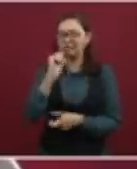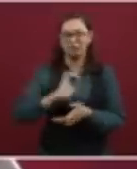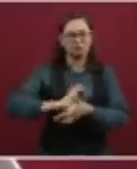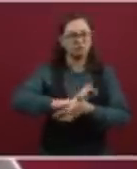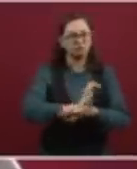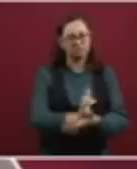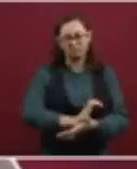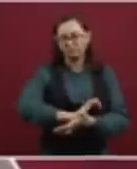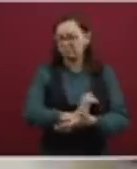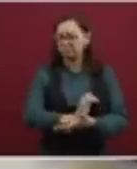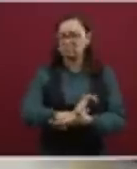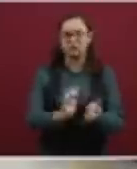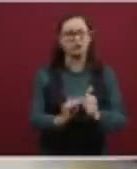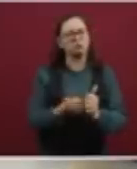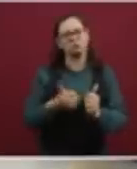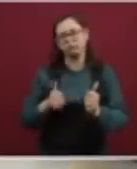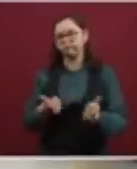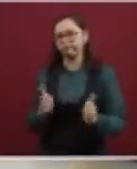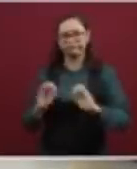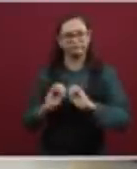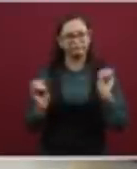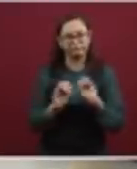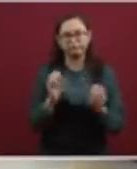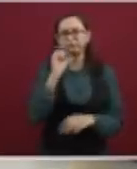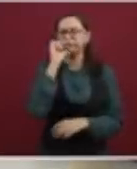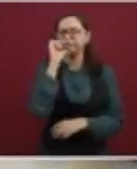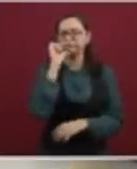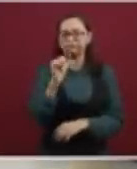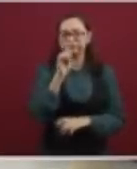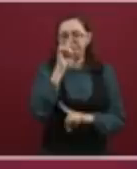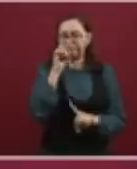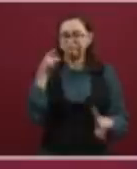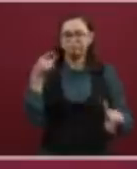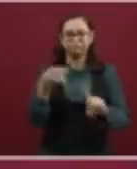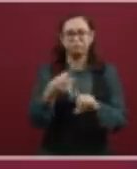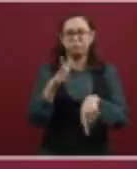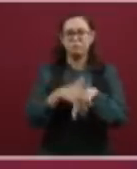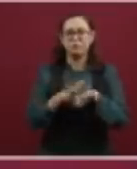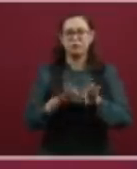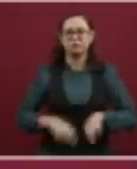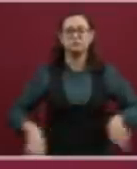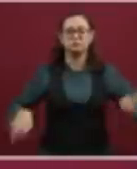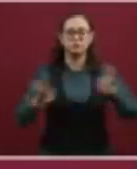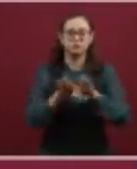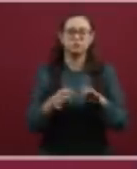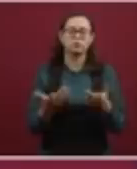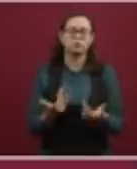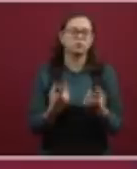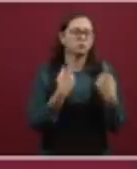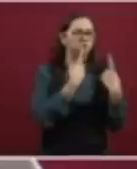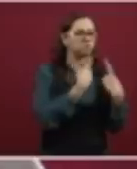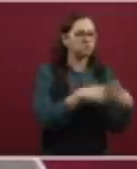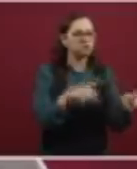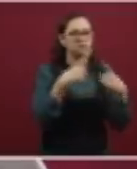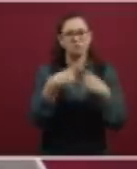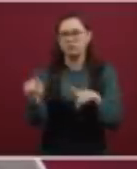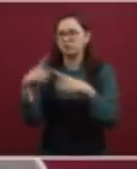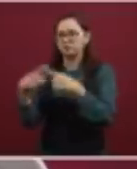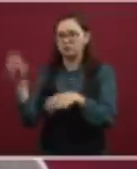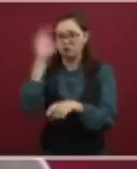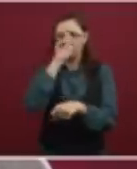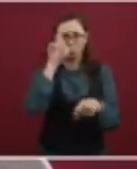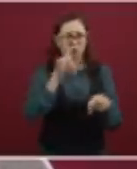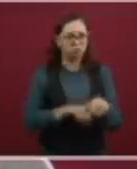la discriminación y exista, en principal lugar, el reconocimiento a la diversidad cultural que somos